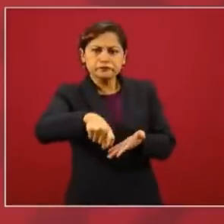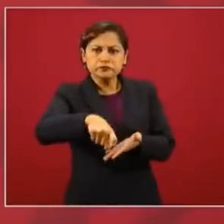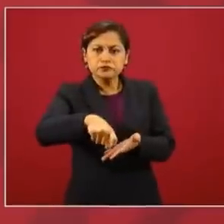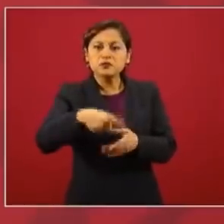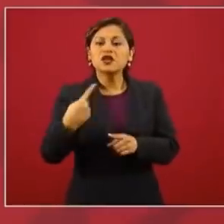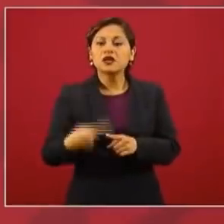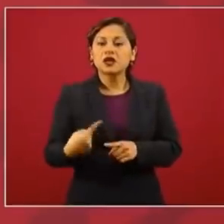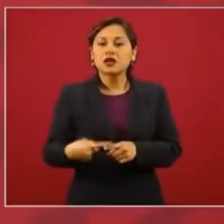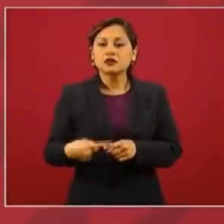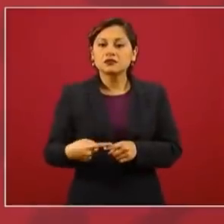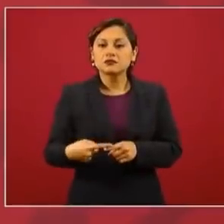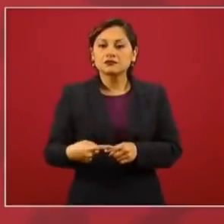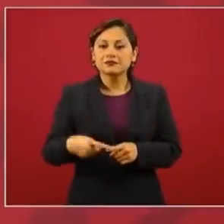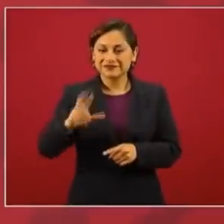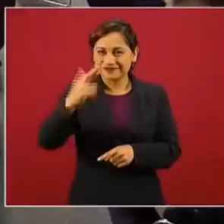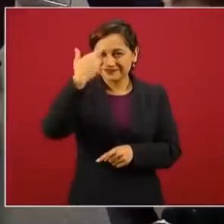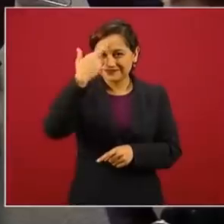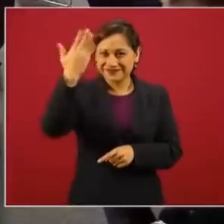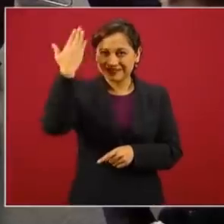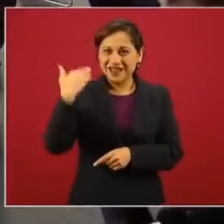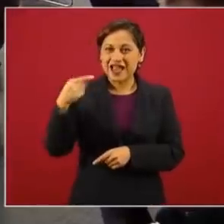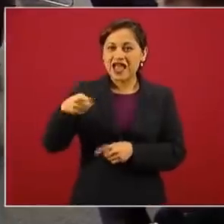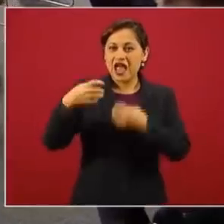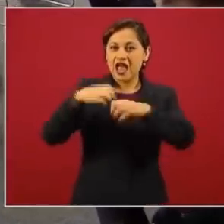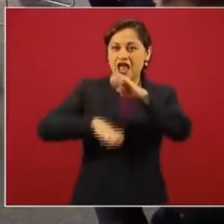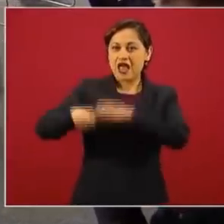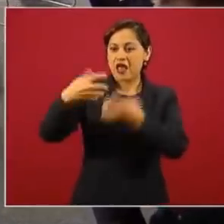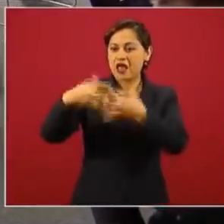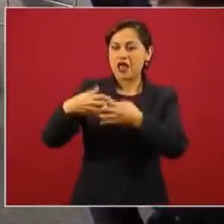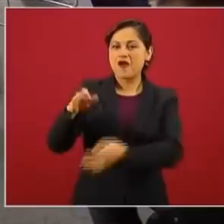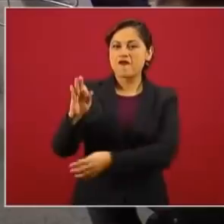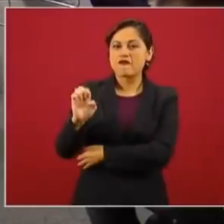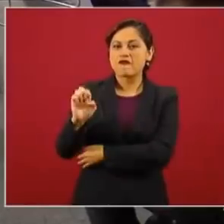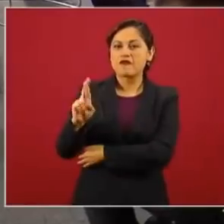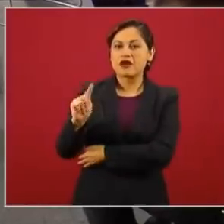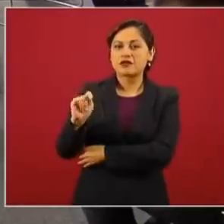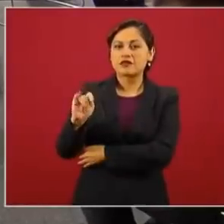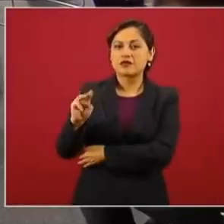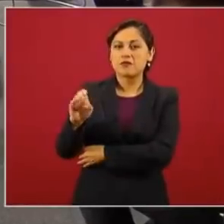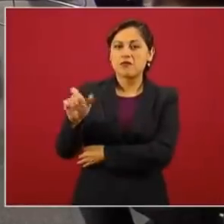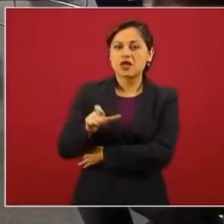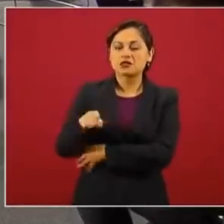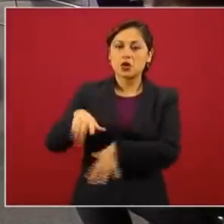Este escándalo de corrupción de Fertimex, pues esos organismos.